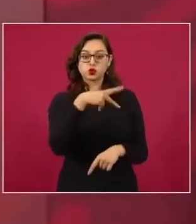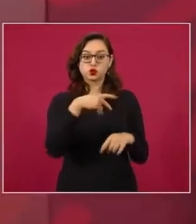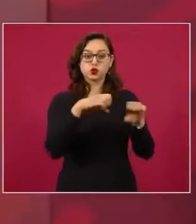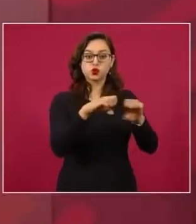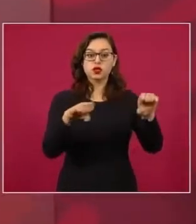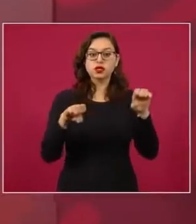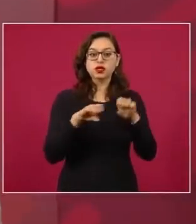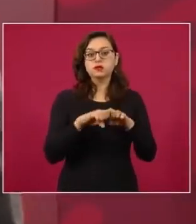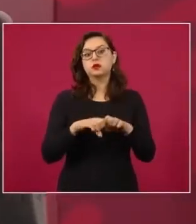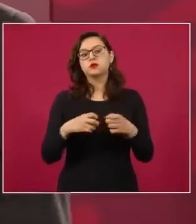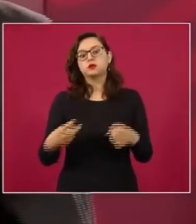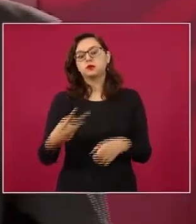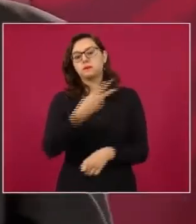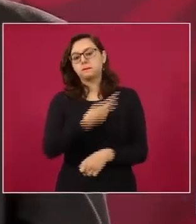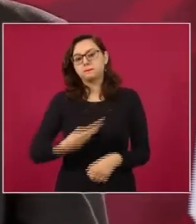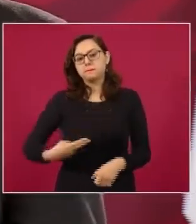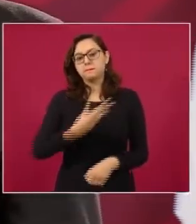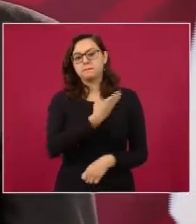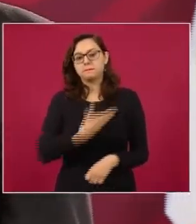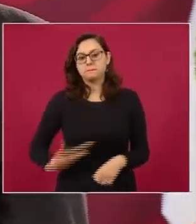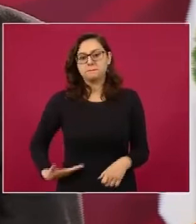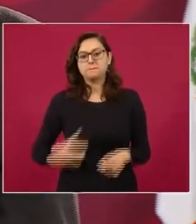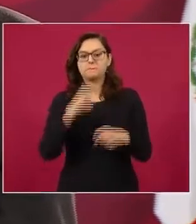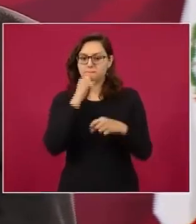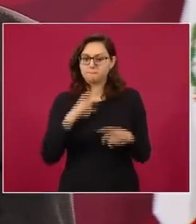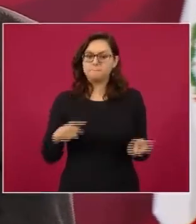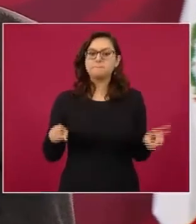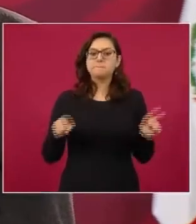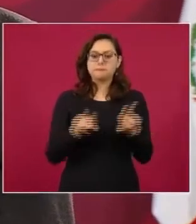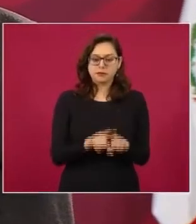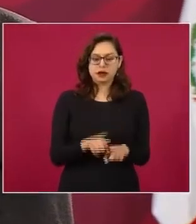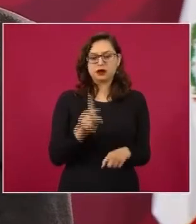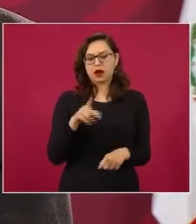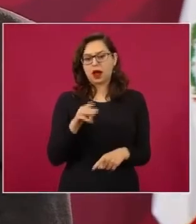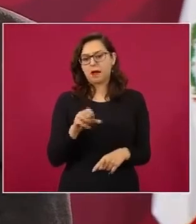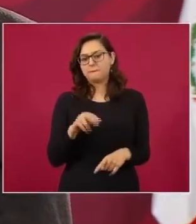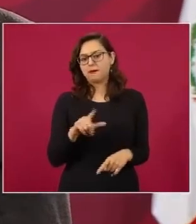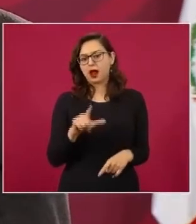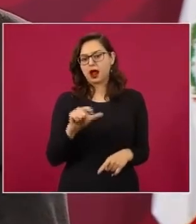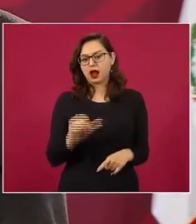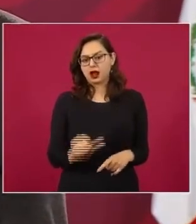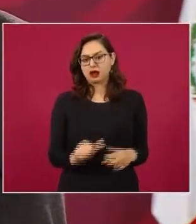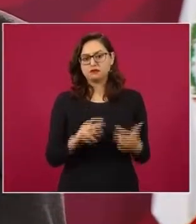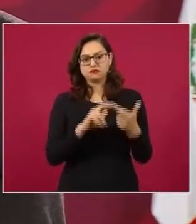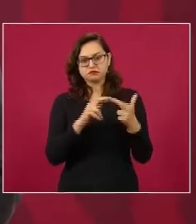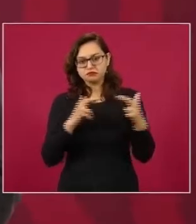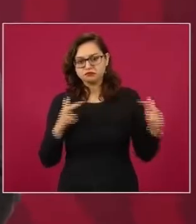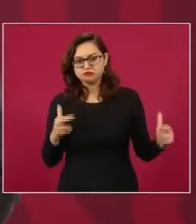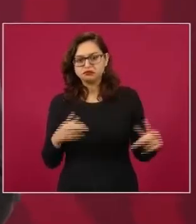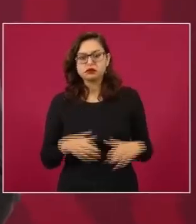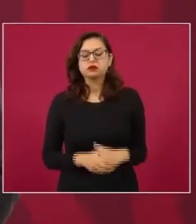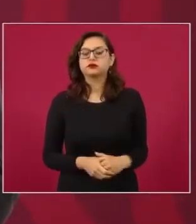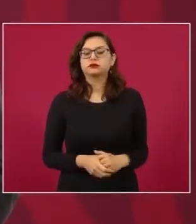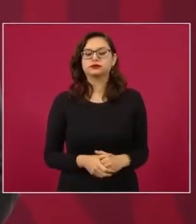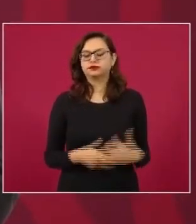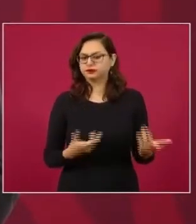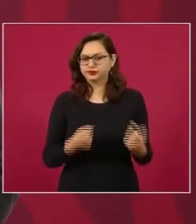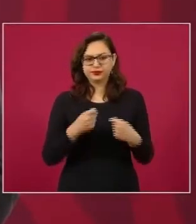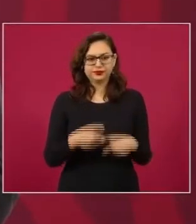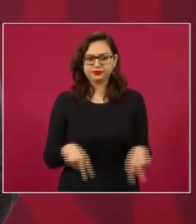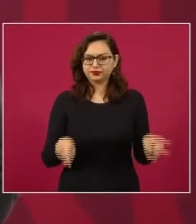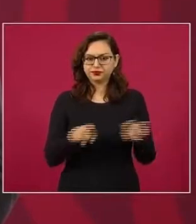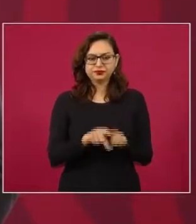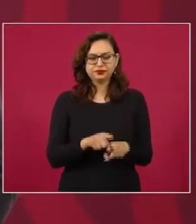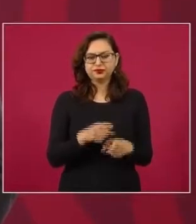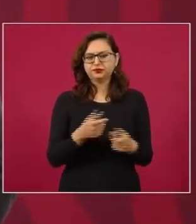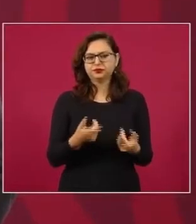El mandatario manifestó que incluso estaría dispuesto a vetar tal iniciativa que aún falta por ser avalada en el